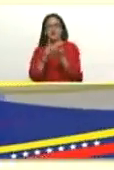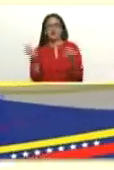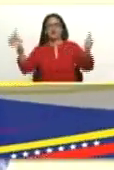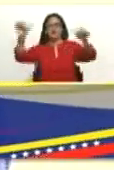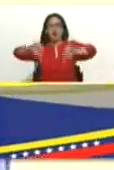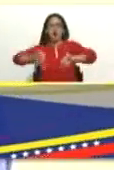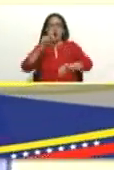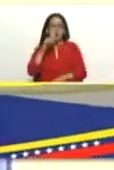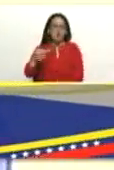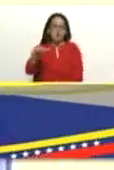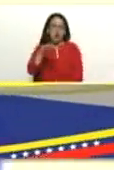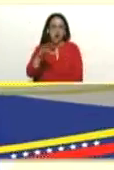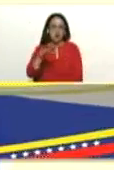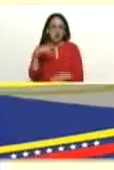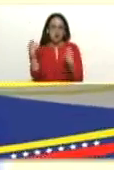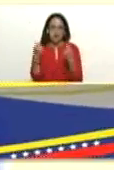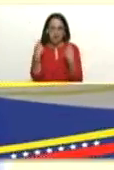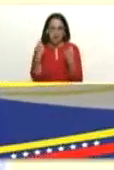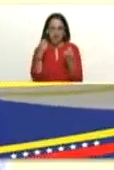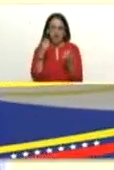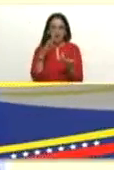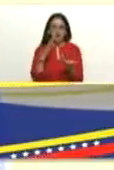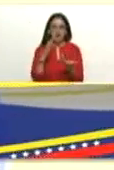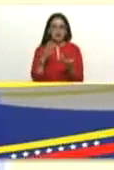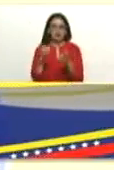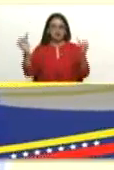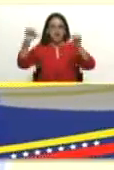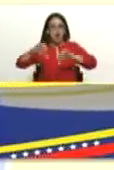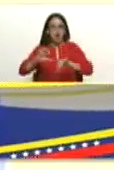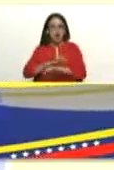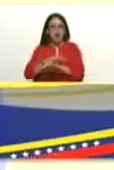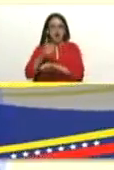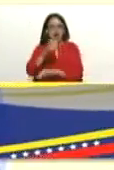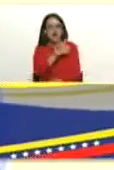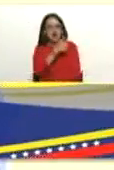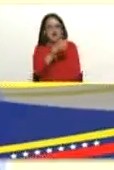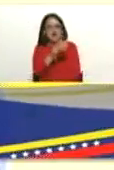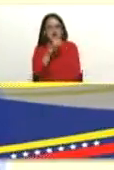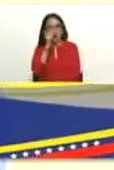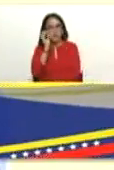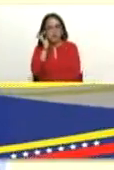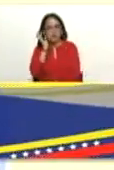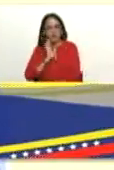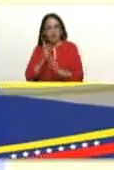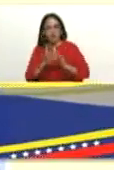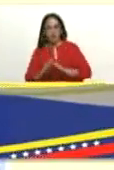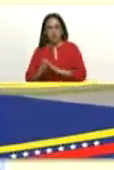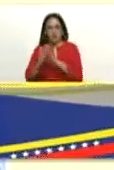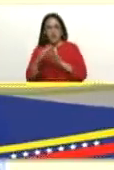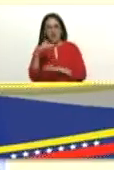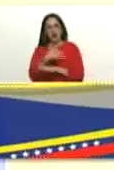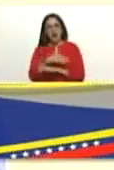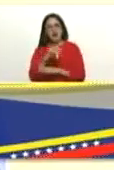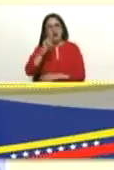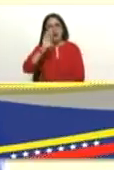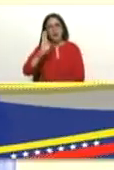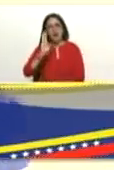poder popular. Vendrían a destruir a los jefas y a los jefes de comunidad, de calle, de